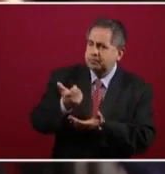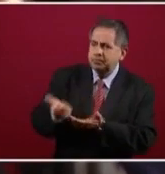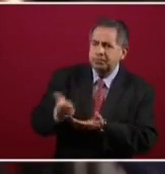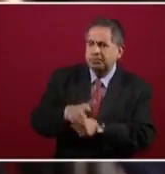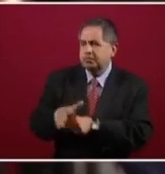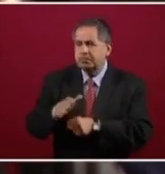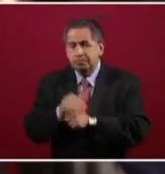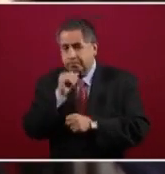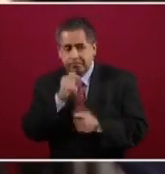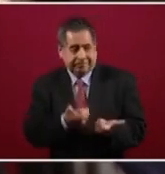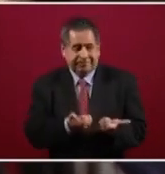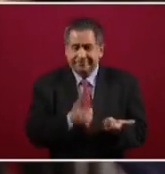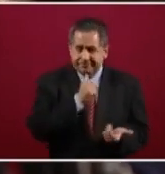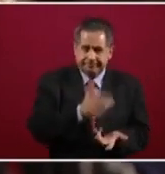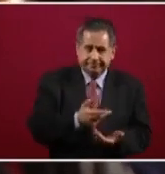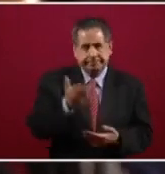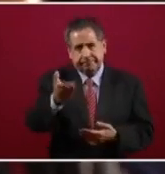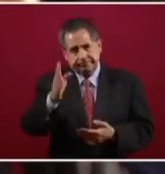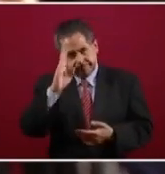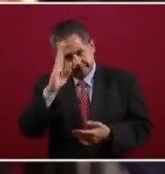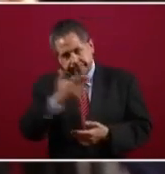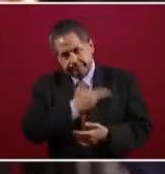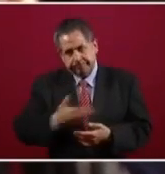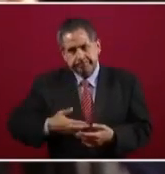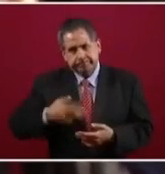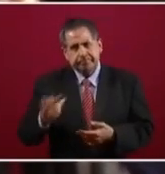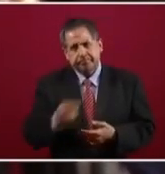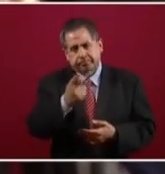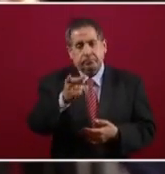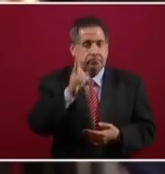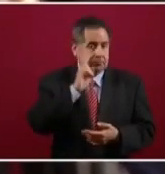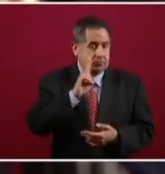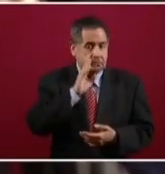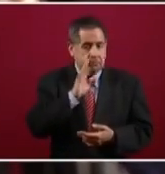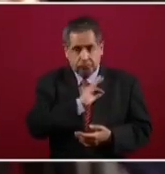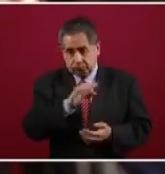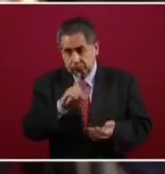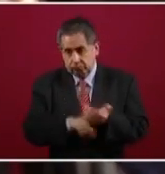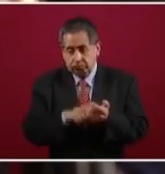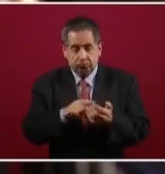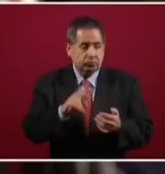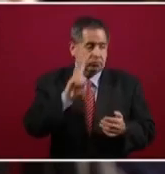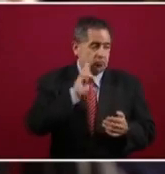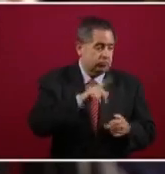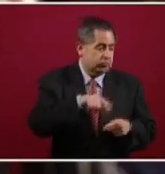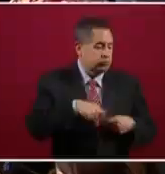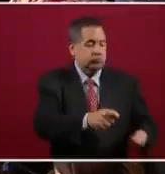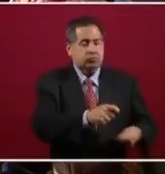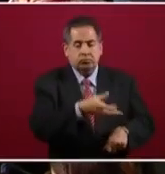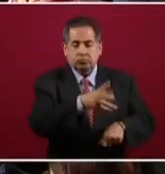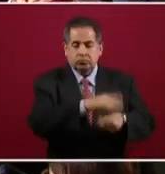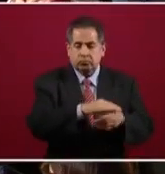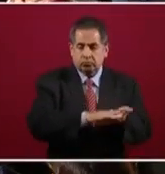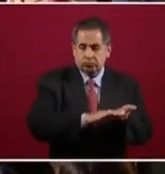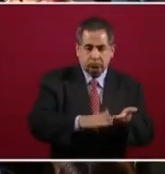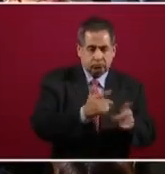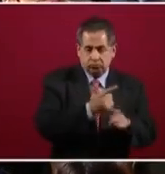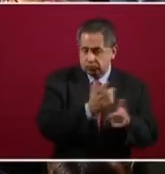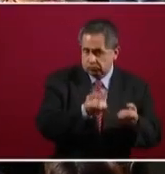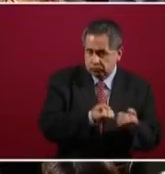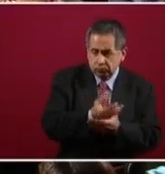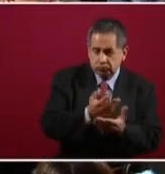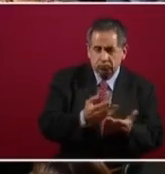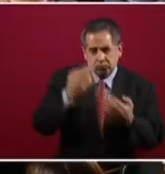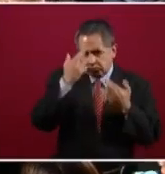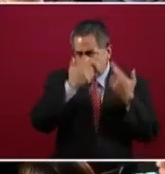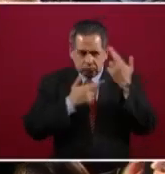necesidades básicas. Señor presidente, mi pregunta es, ¿hay la posibilidad de poder indultar a estas personas o de revisar sus